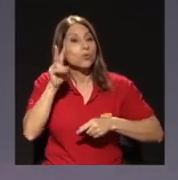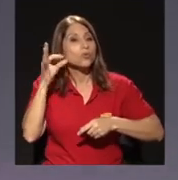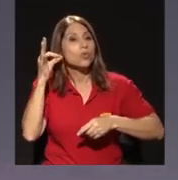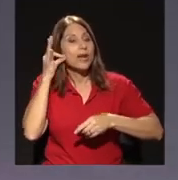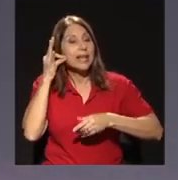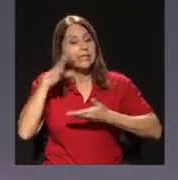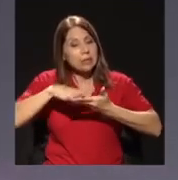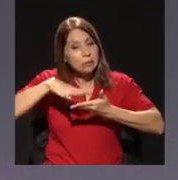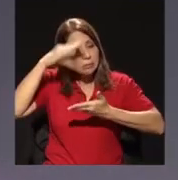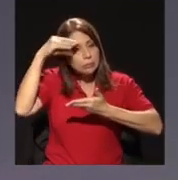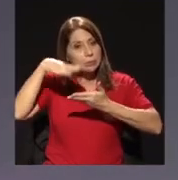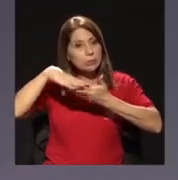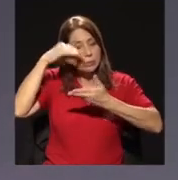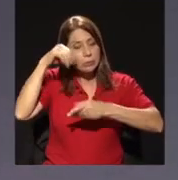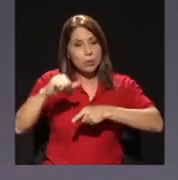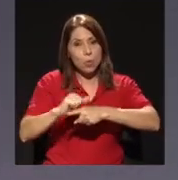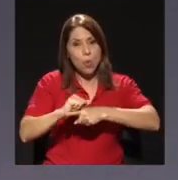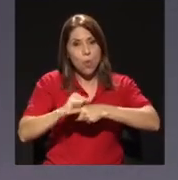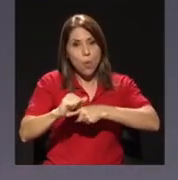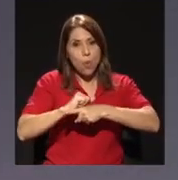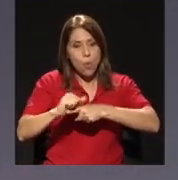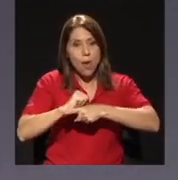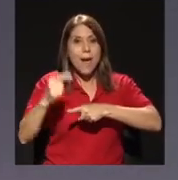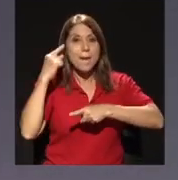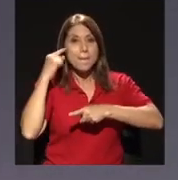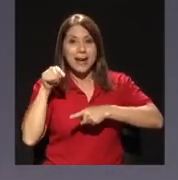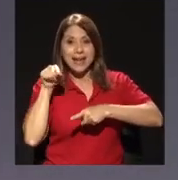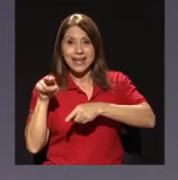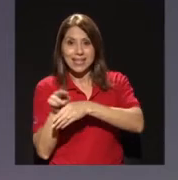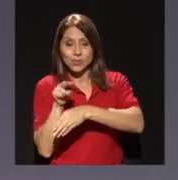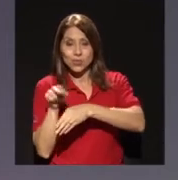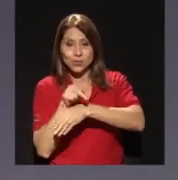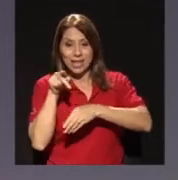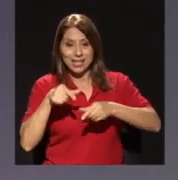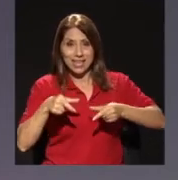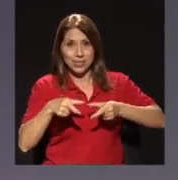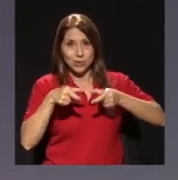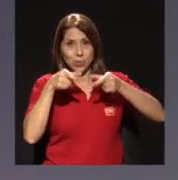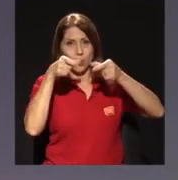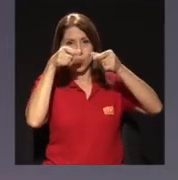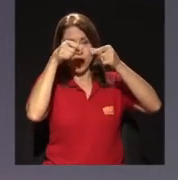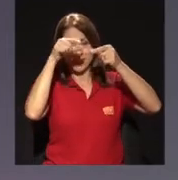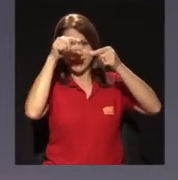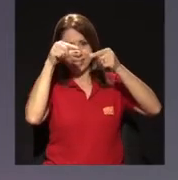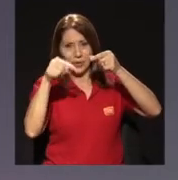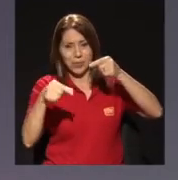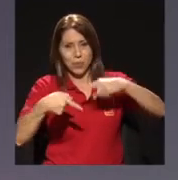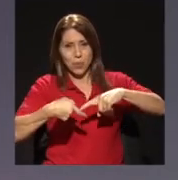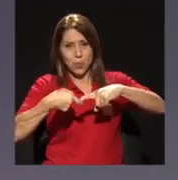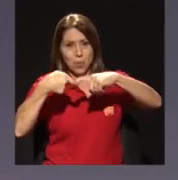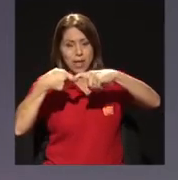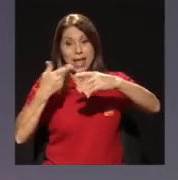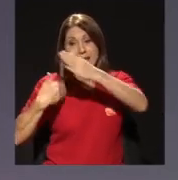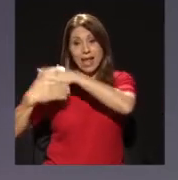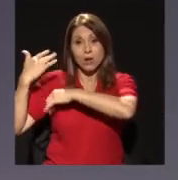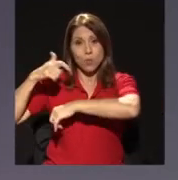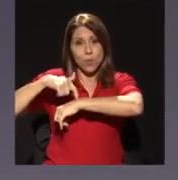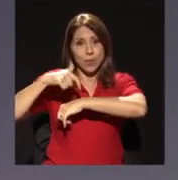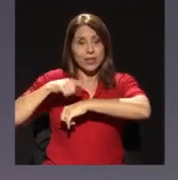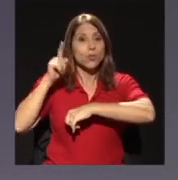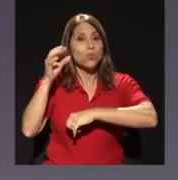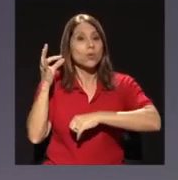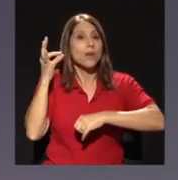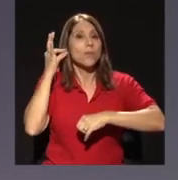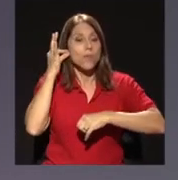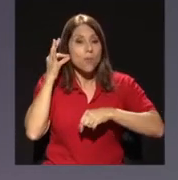capacitándose a futuro para que manejen esas grúas de alto renombre, ¿verdad? Tuvimos en algún momento la oportunidad de tener una mujer piloto